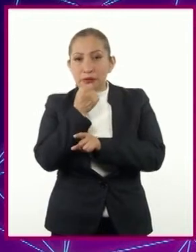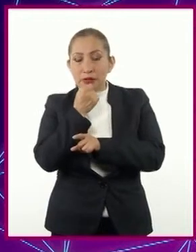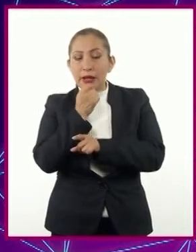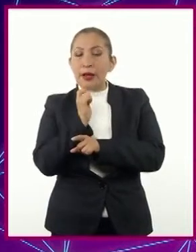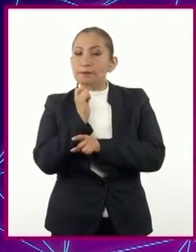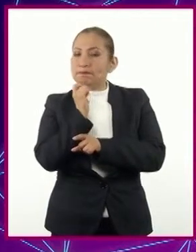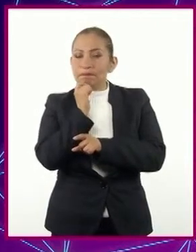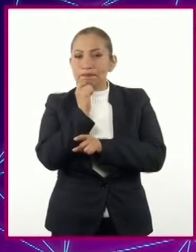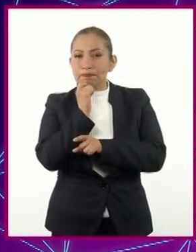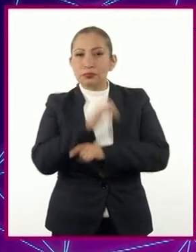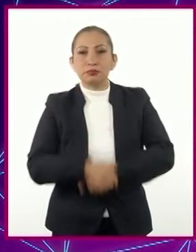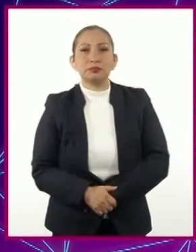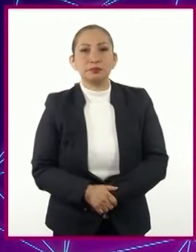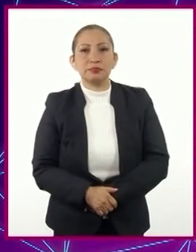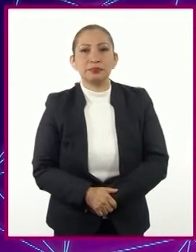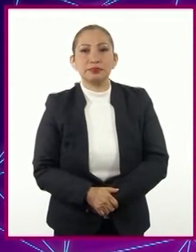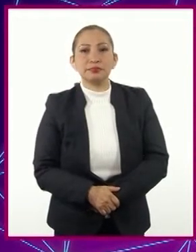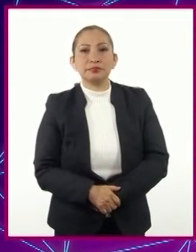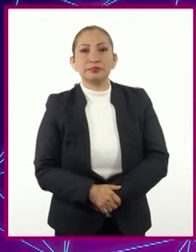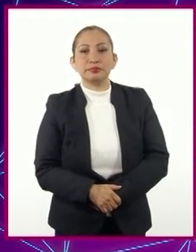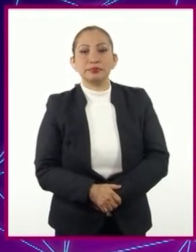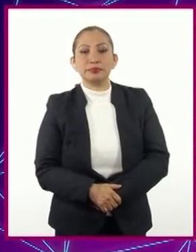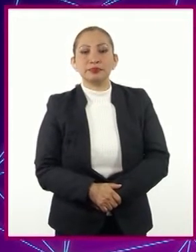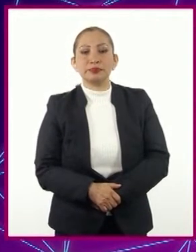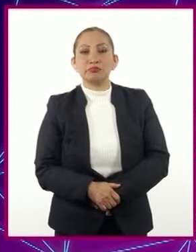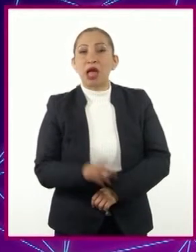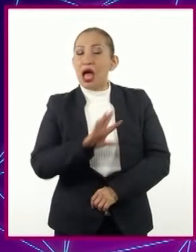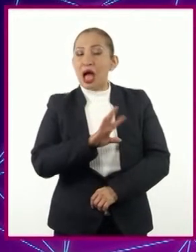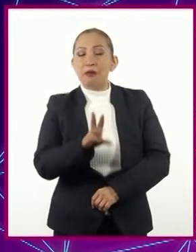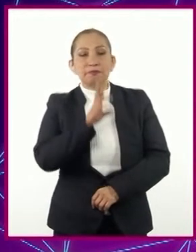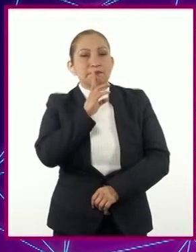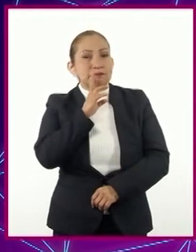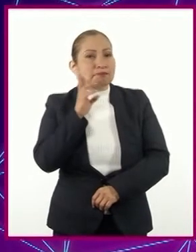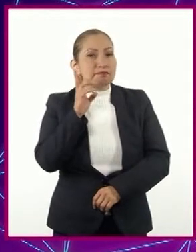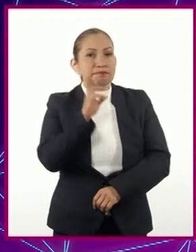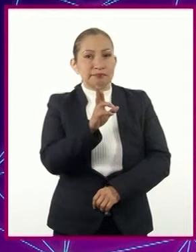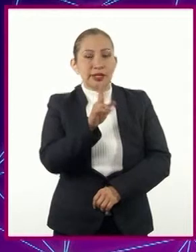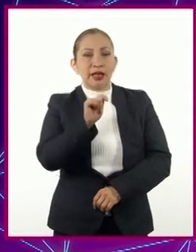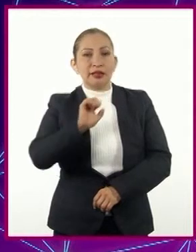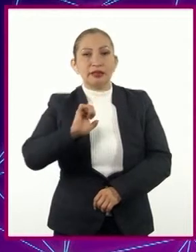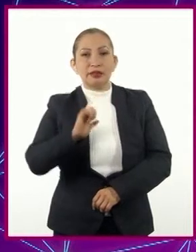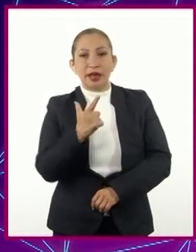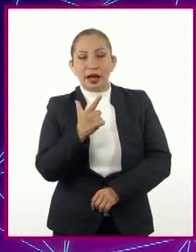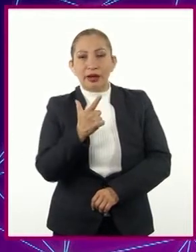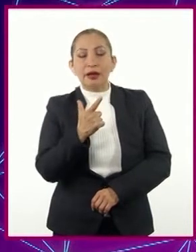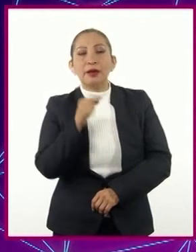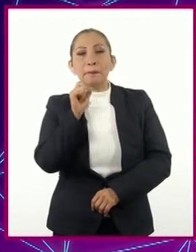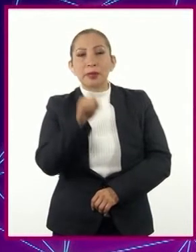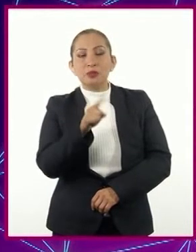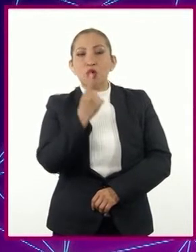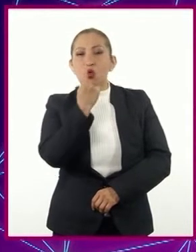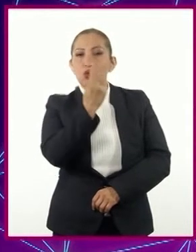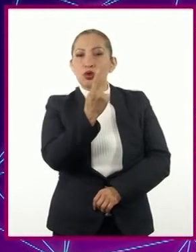y segundos. Y obtienen el valor de la tangente de